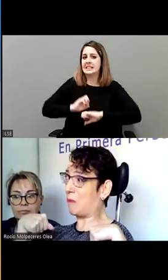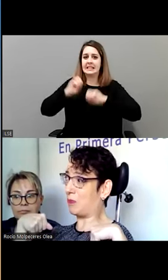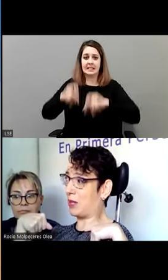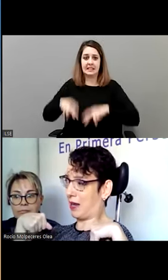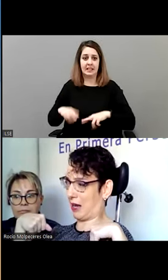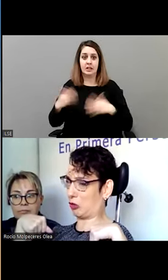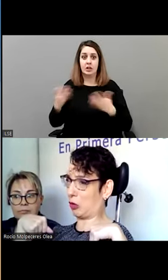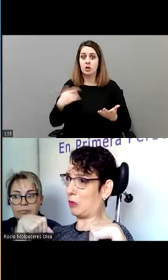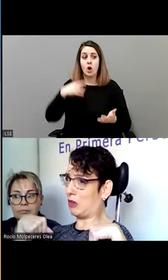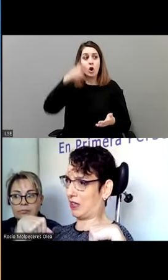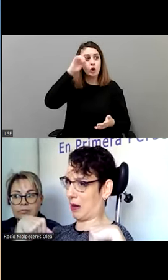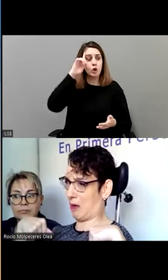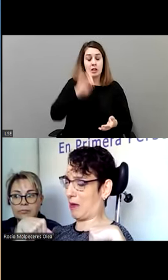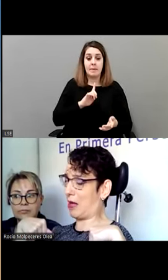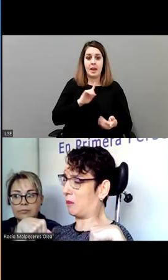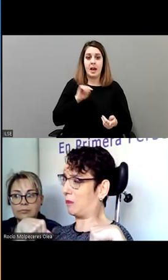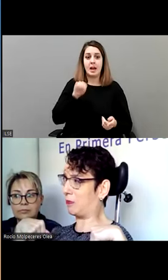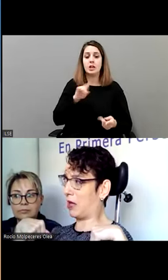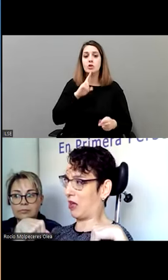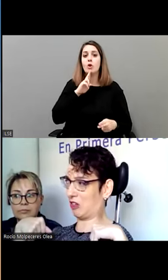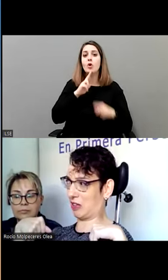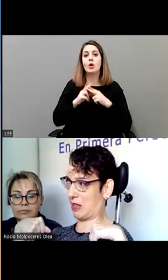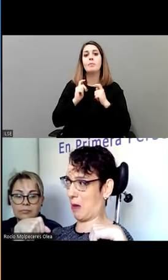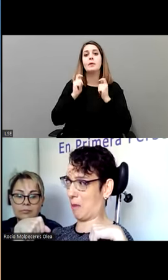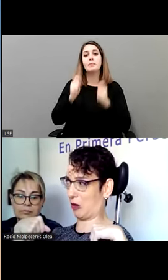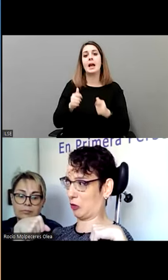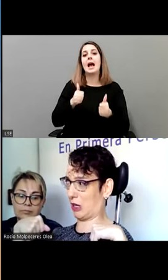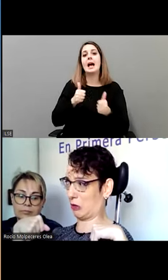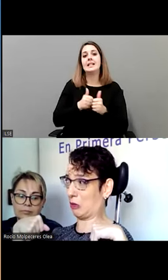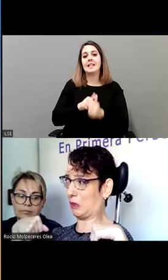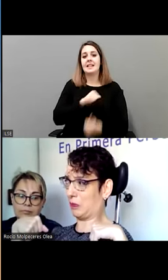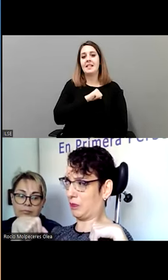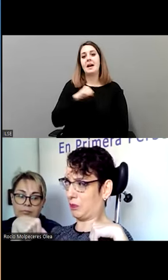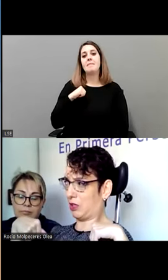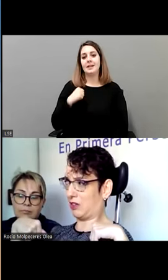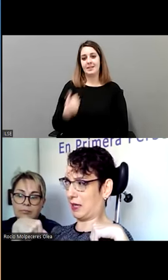sabía que esto se llamaba asistencia personal, ¿no?